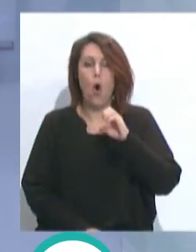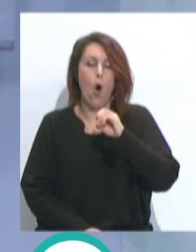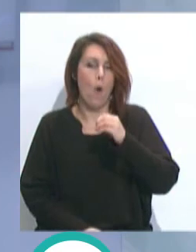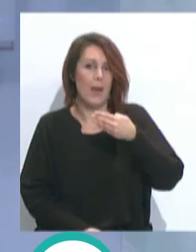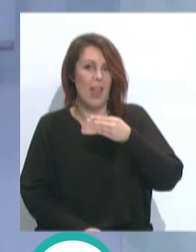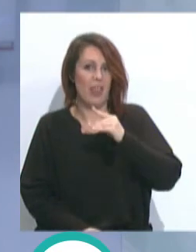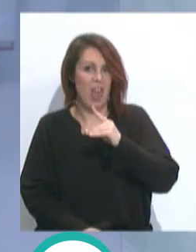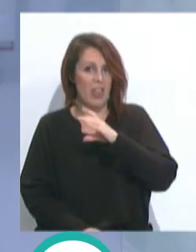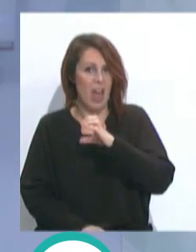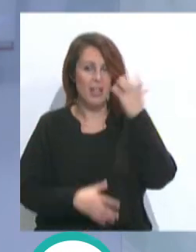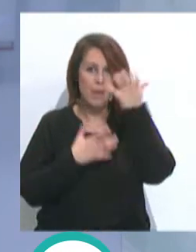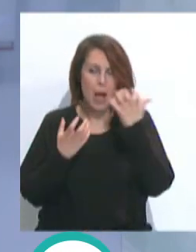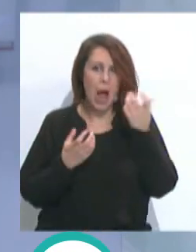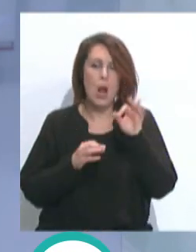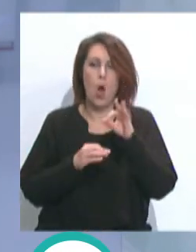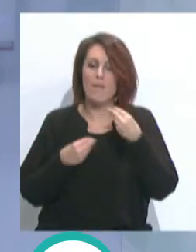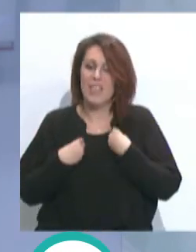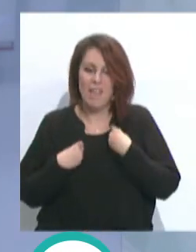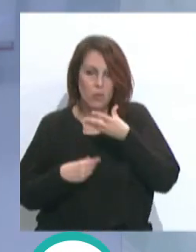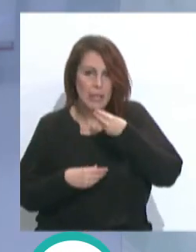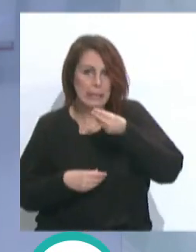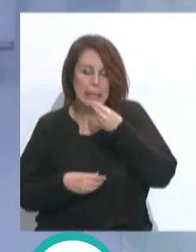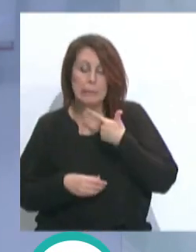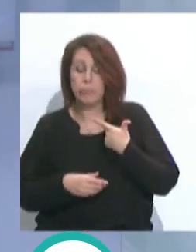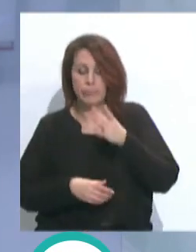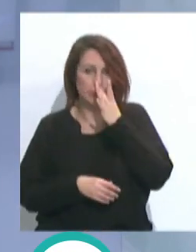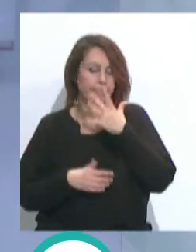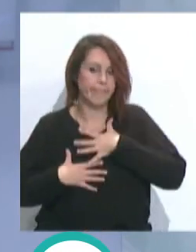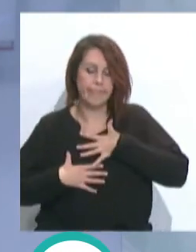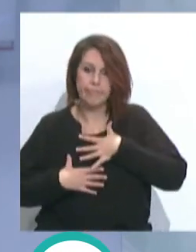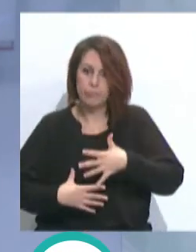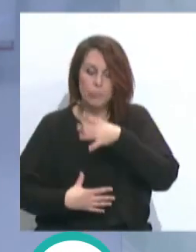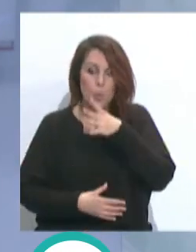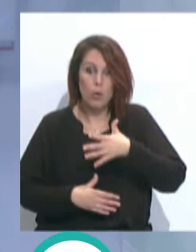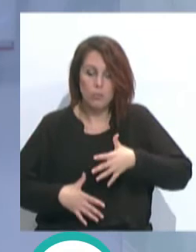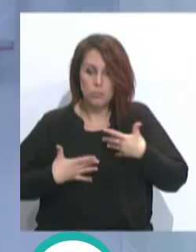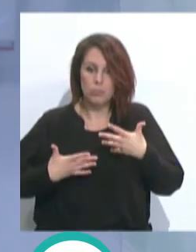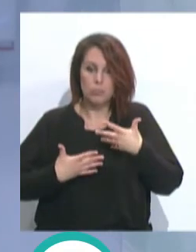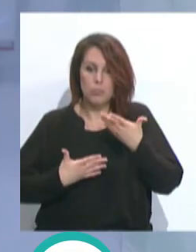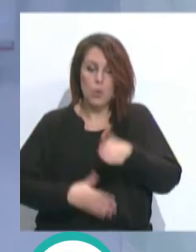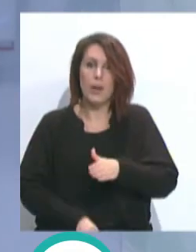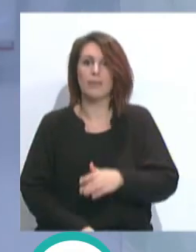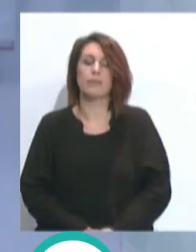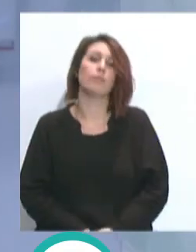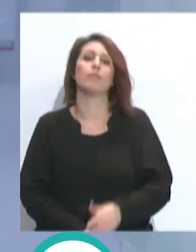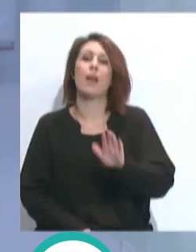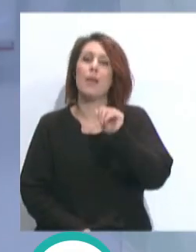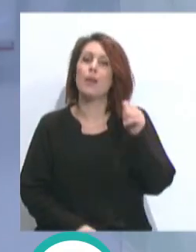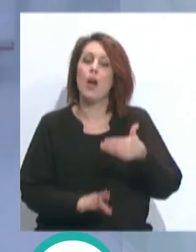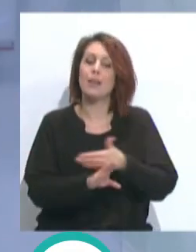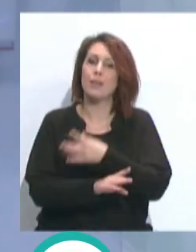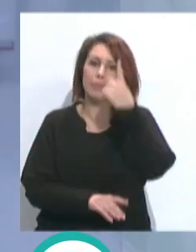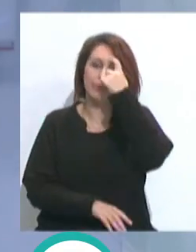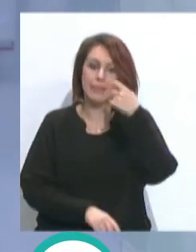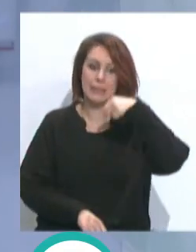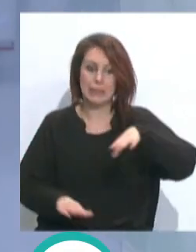La Vida es Bella. El mundo del carnaval ha mostrado su pesar por este repentino adiós. Y antes de despedirnos, recordarles